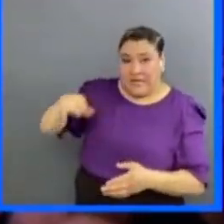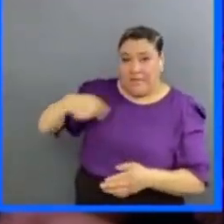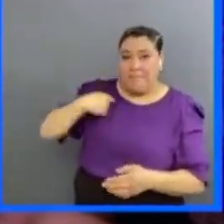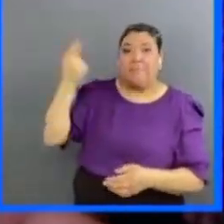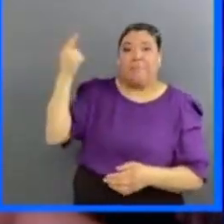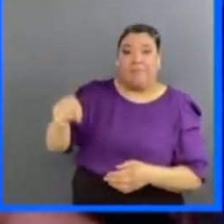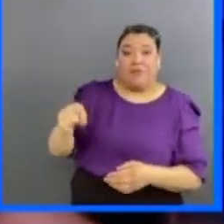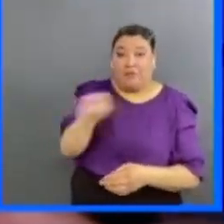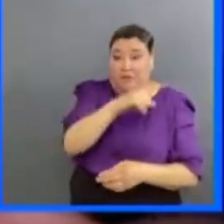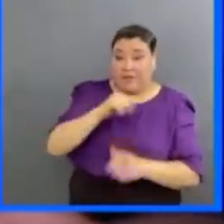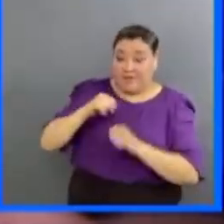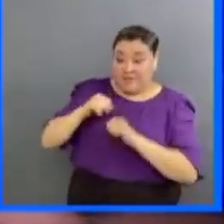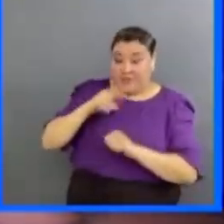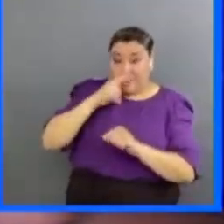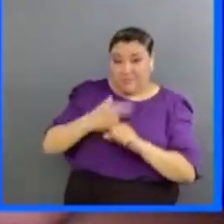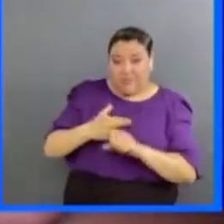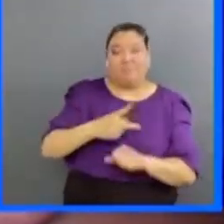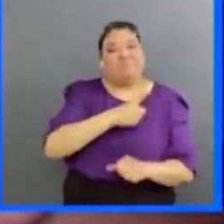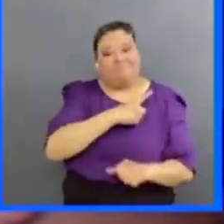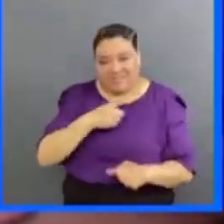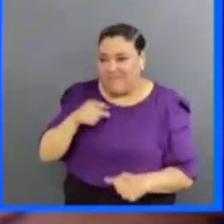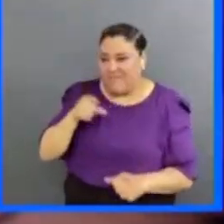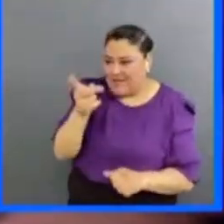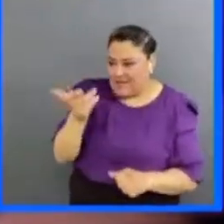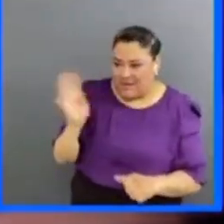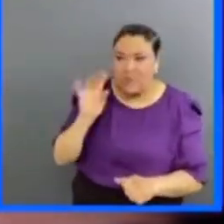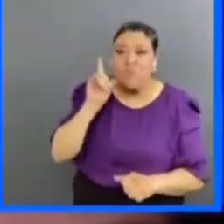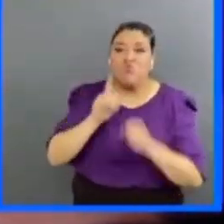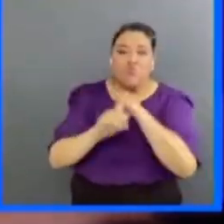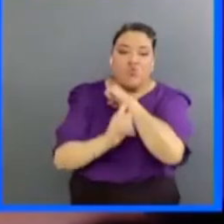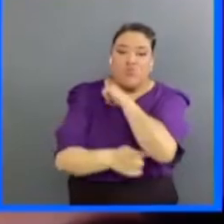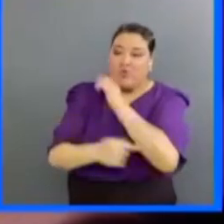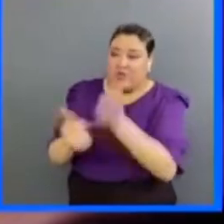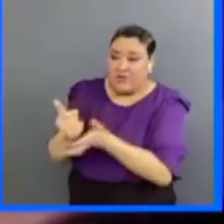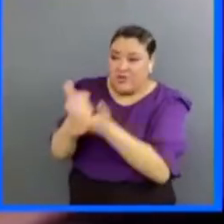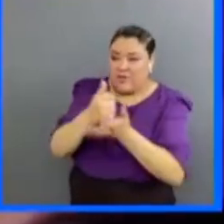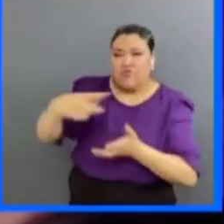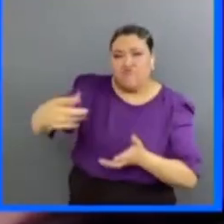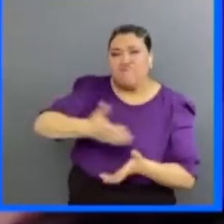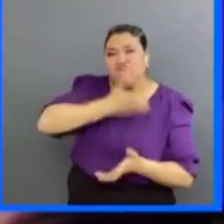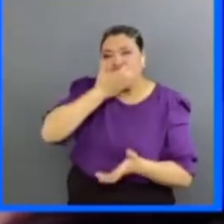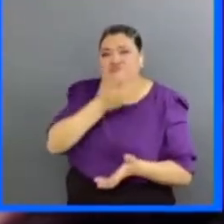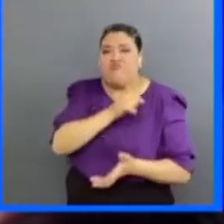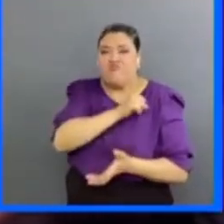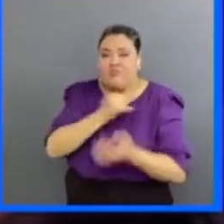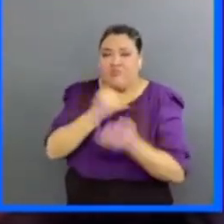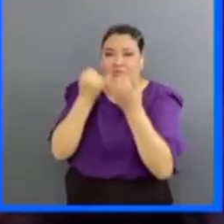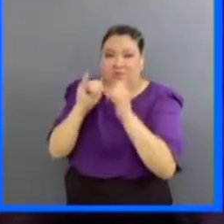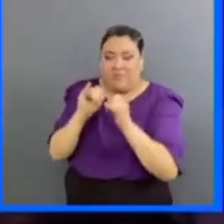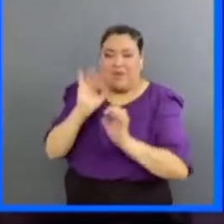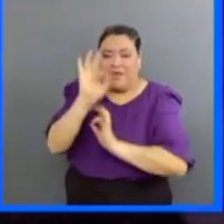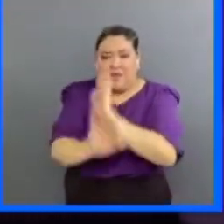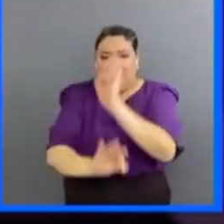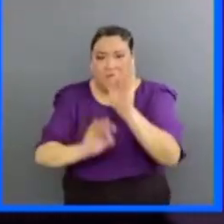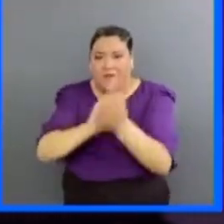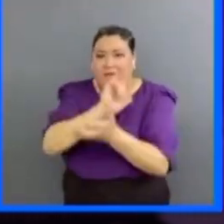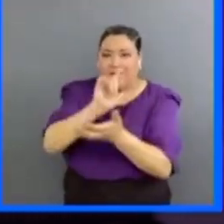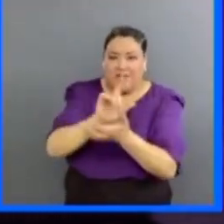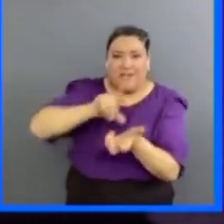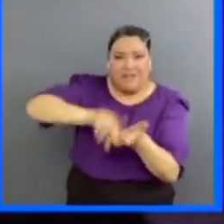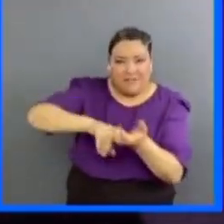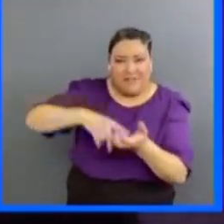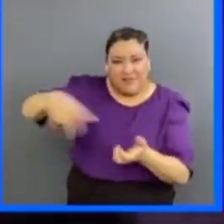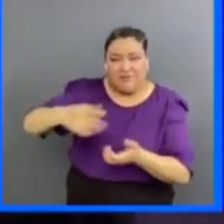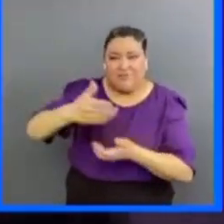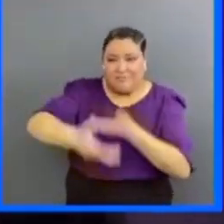autoridades deben reconocer a las parteras como practicantes autónomas e independientes de la normatividad aplicable a los servicios de